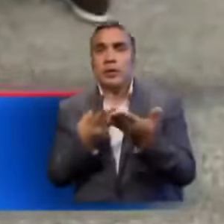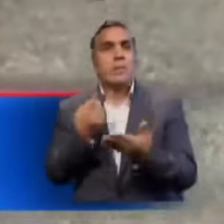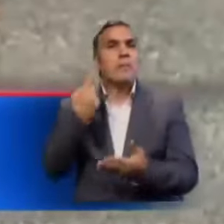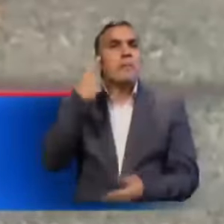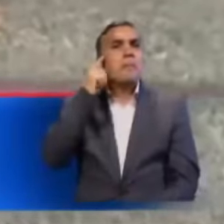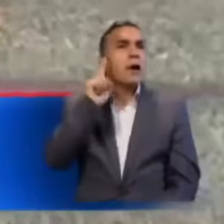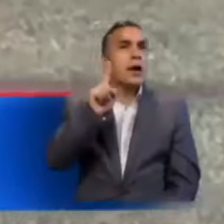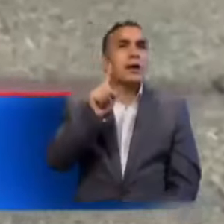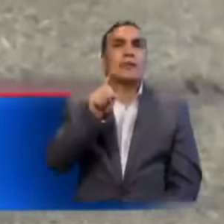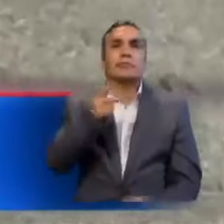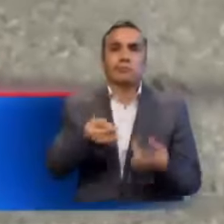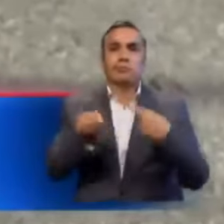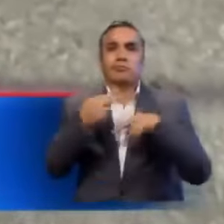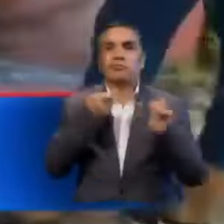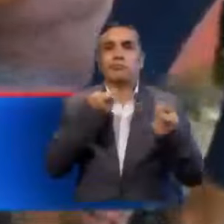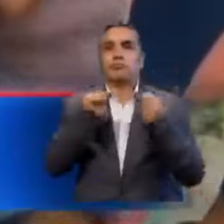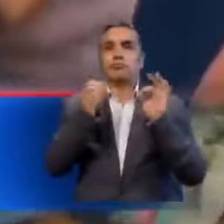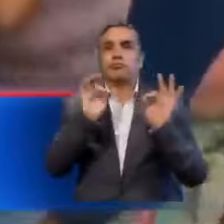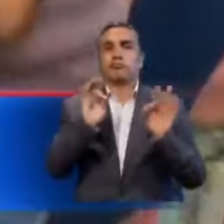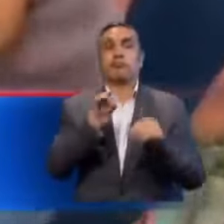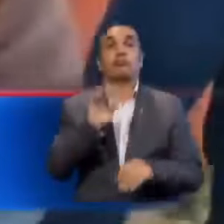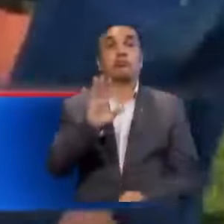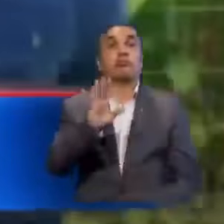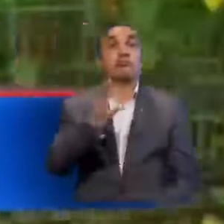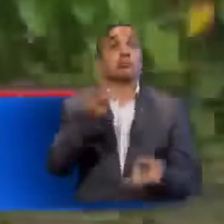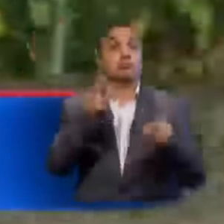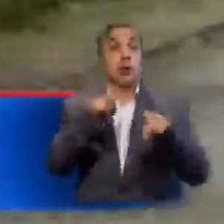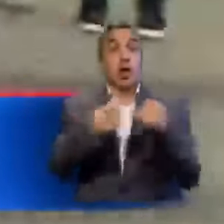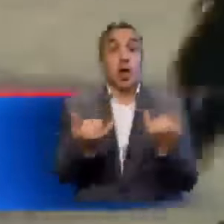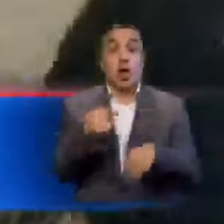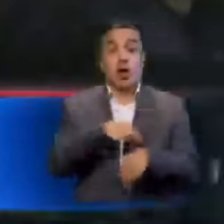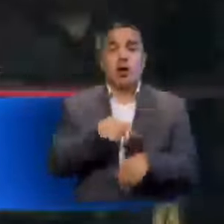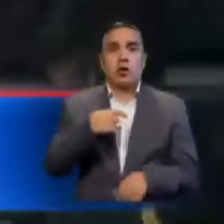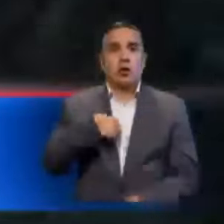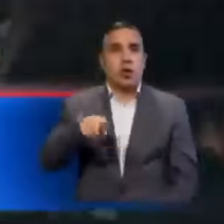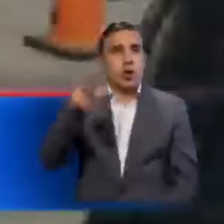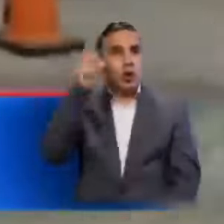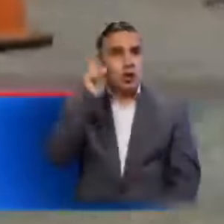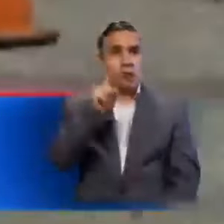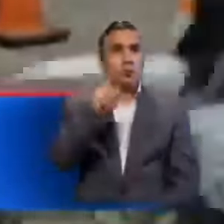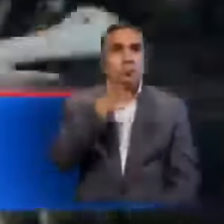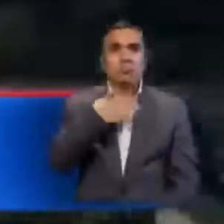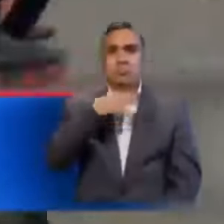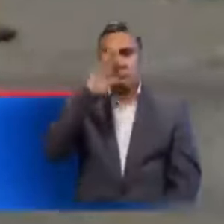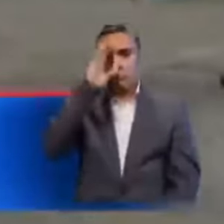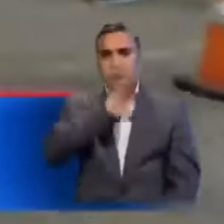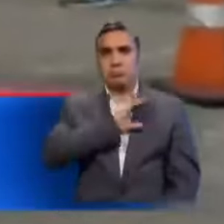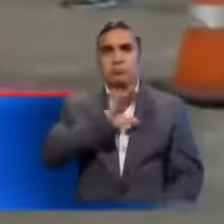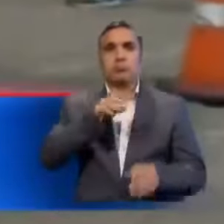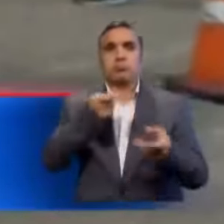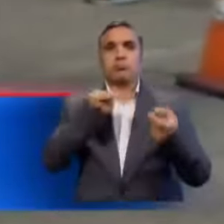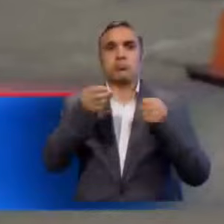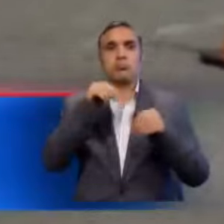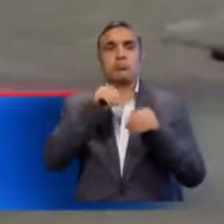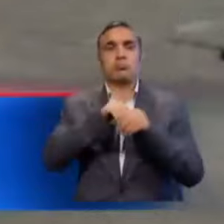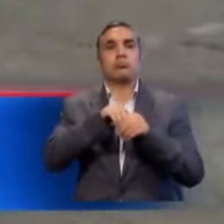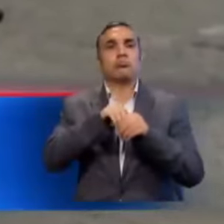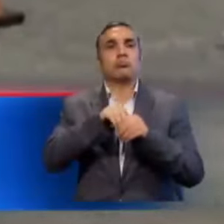de retomar el control. Entendemos que ya hasta estas horas yo creo que ya está la policía al mando del